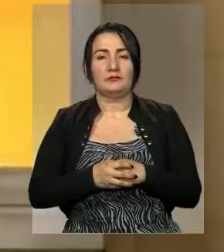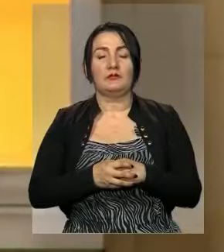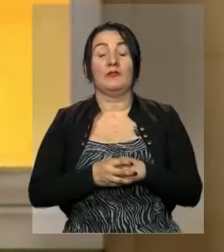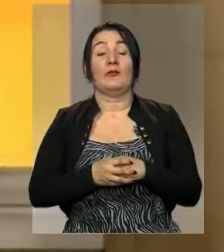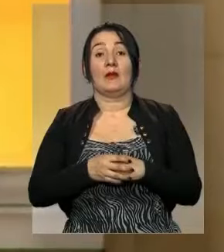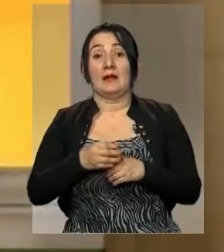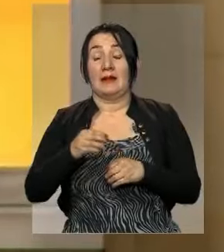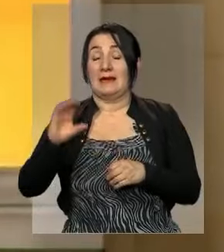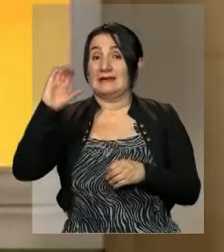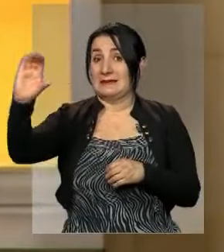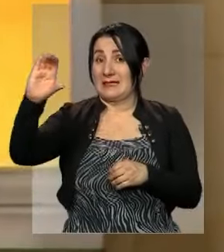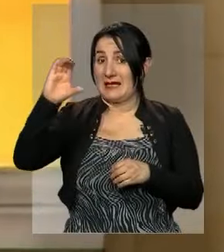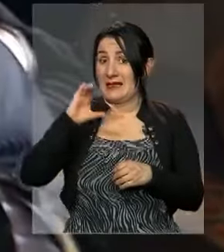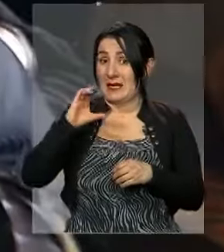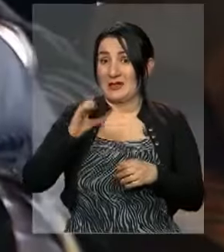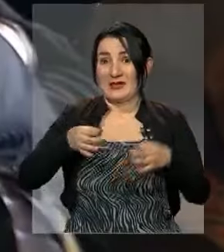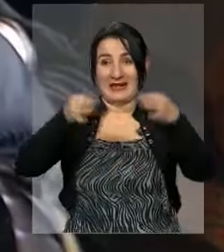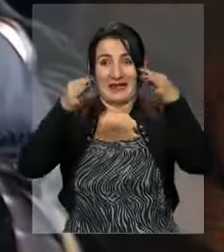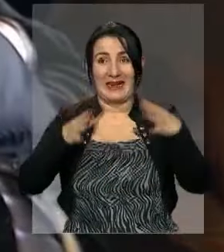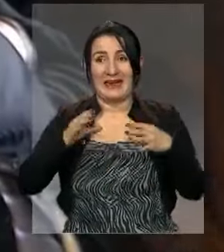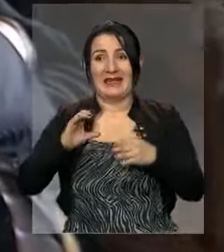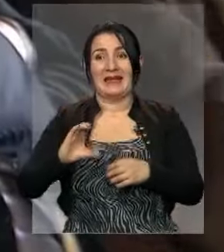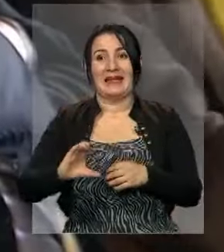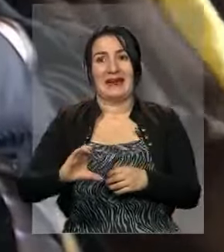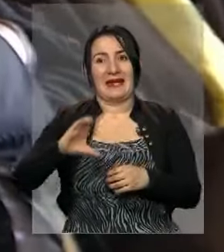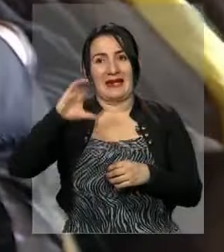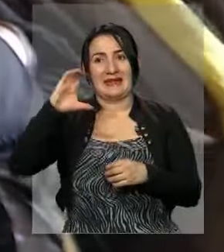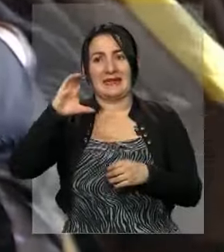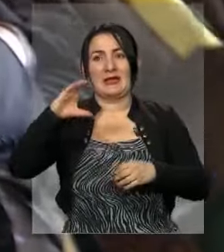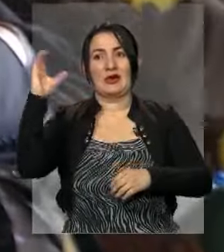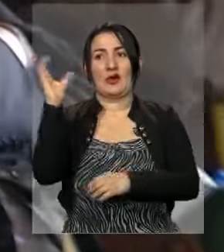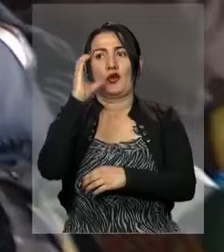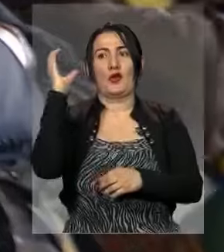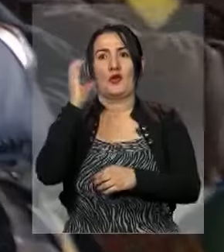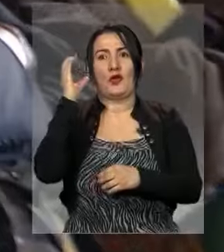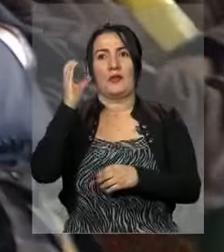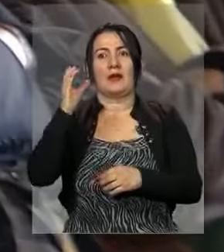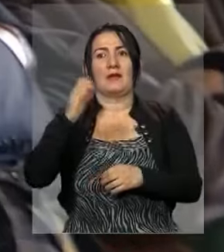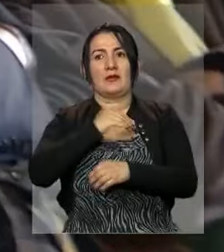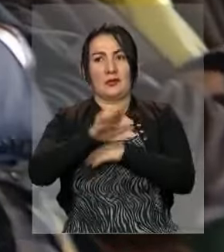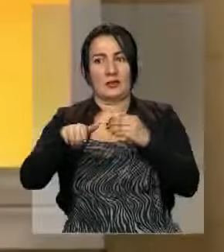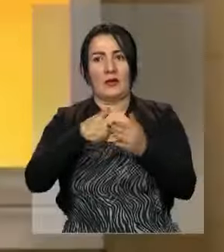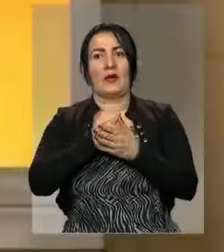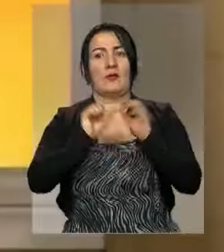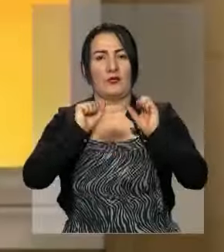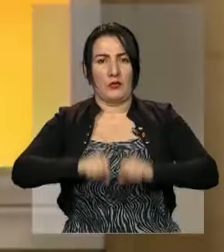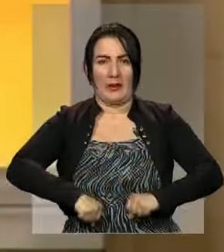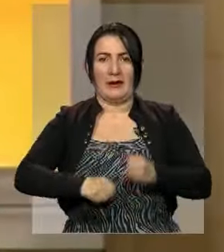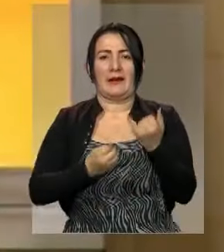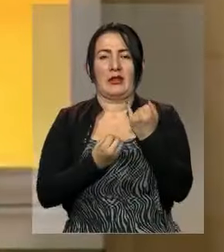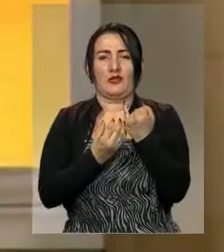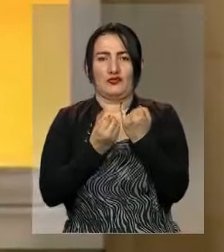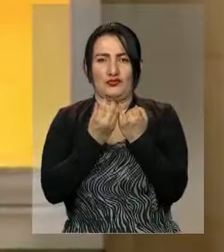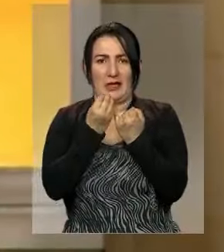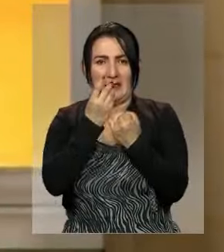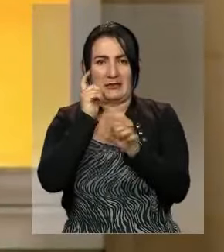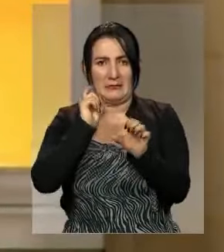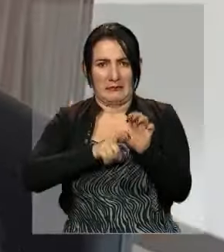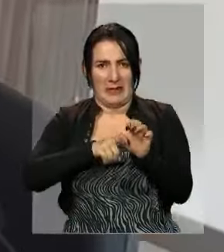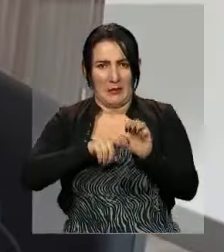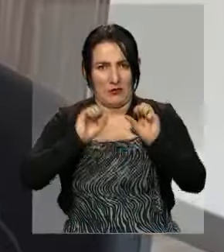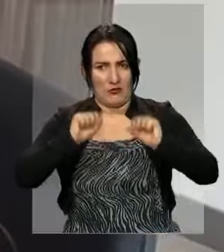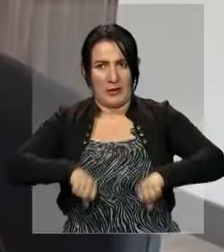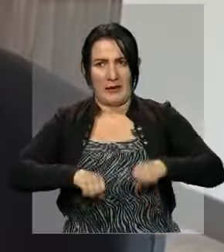que el salario real pueda crecer en Colombia para que pueda industrializarse este